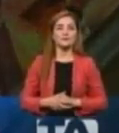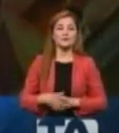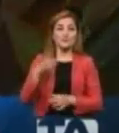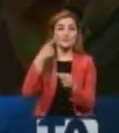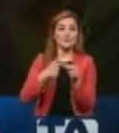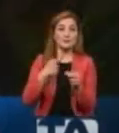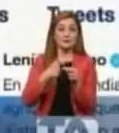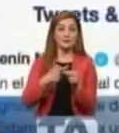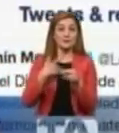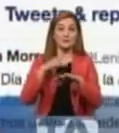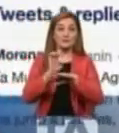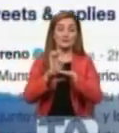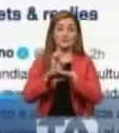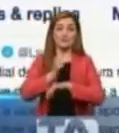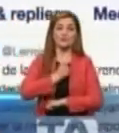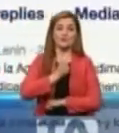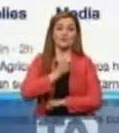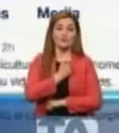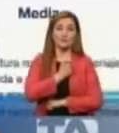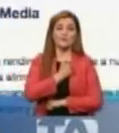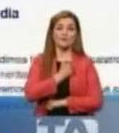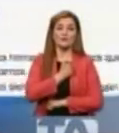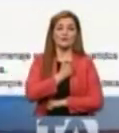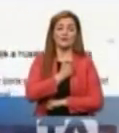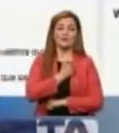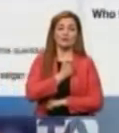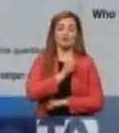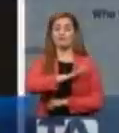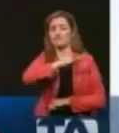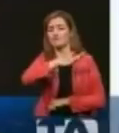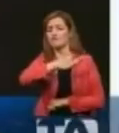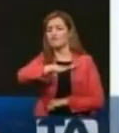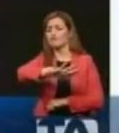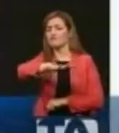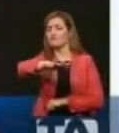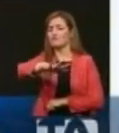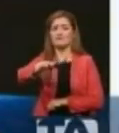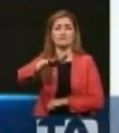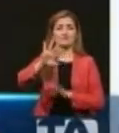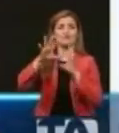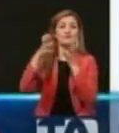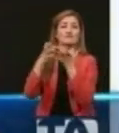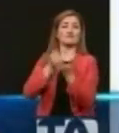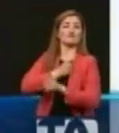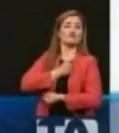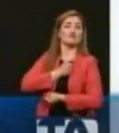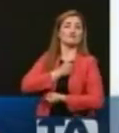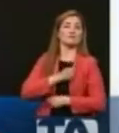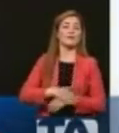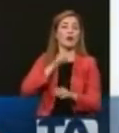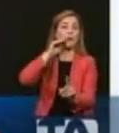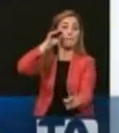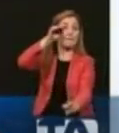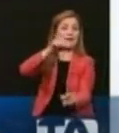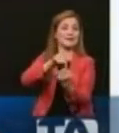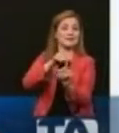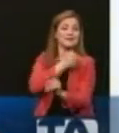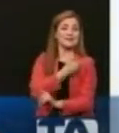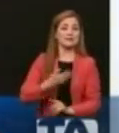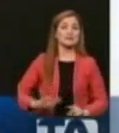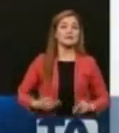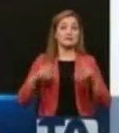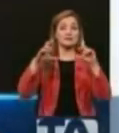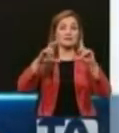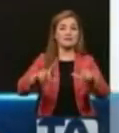Quito es de los ecuatorianos, pero su majestuosidad pertenece al mundo. Con este mensaje, el presidente de